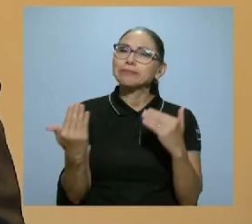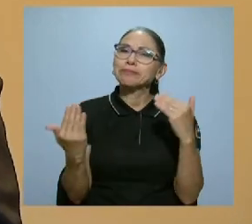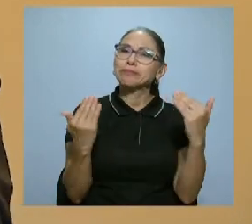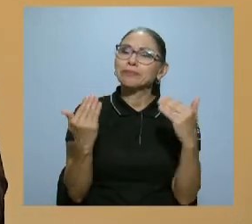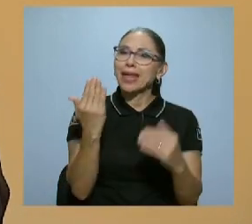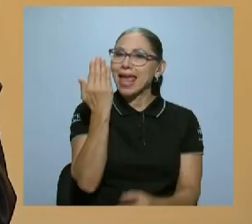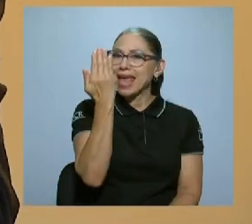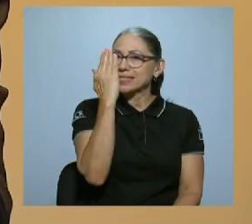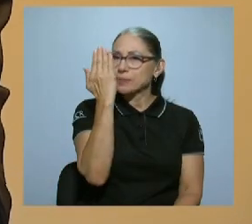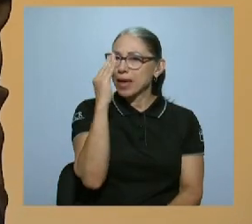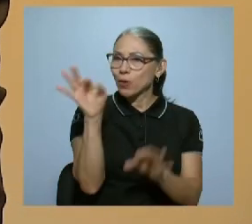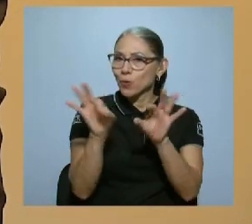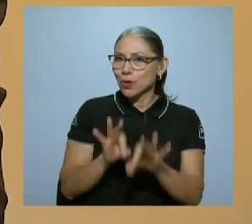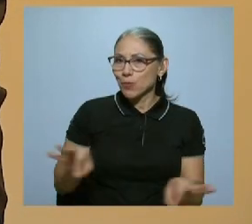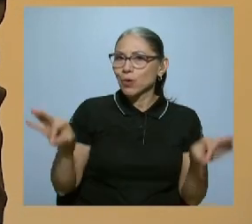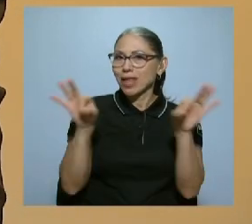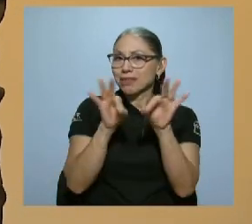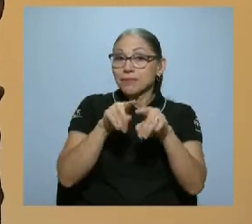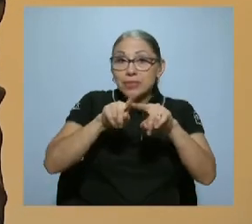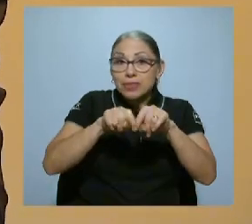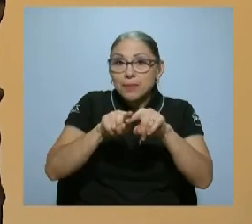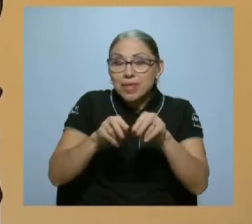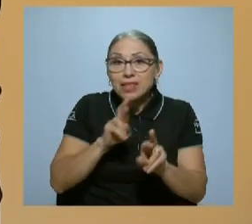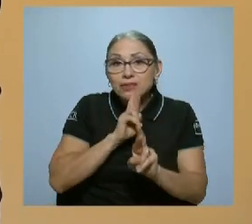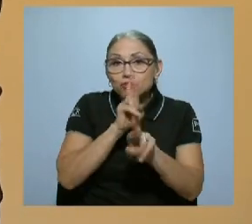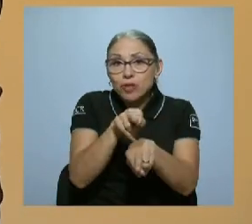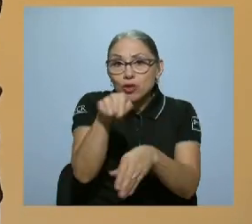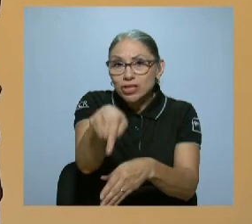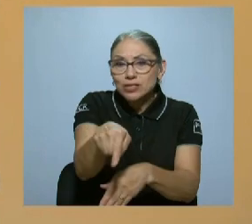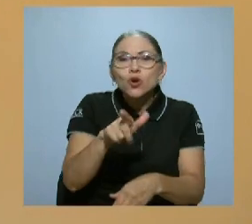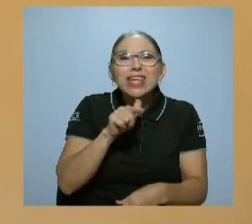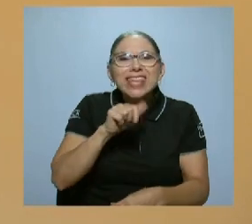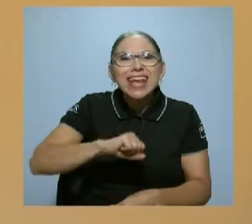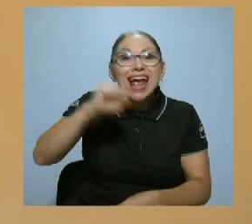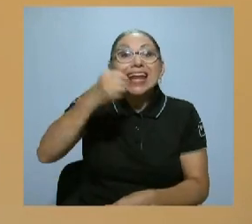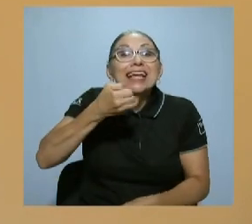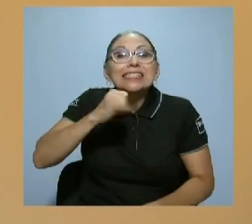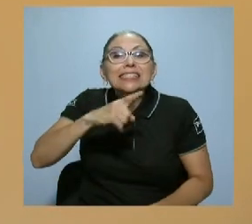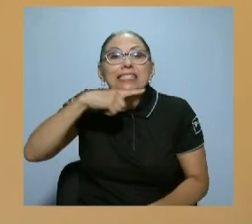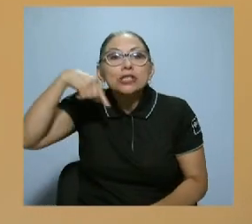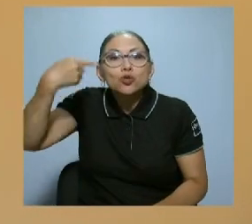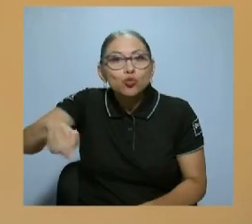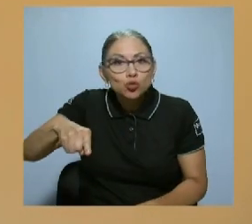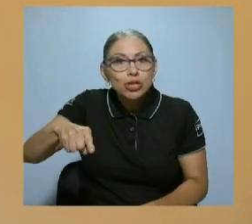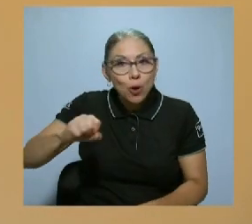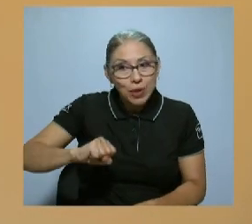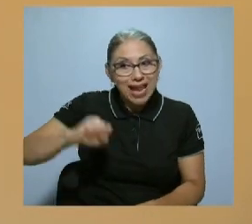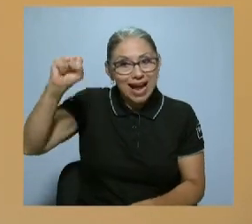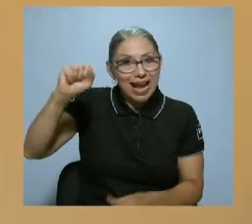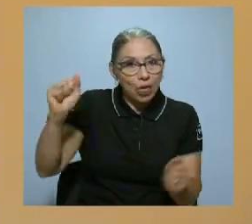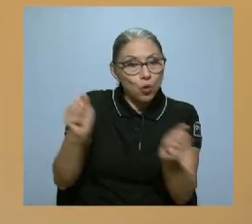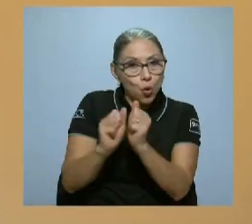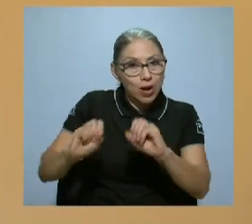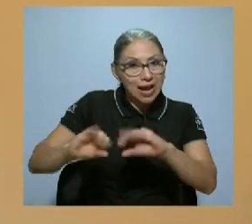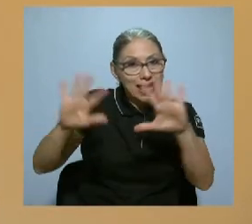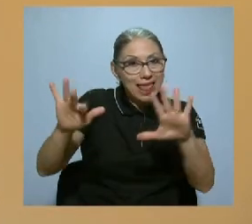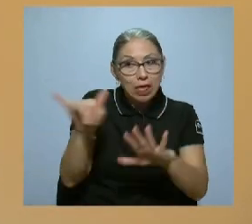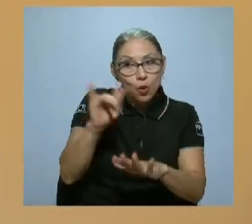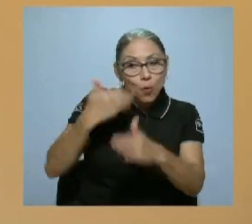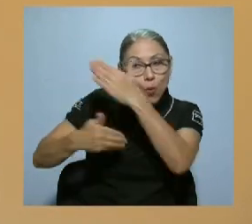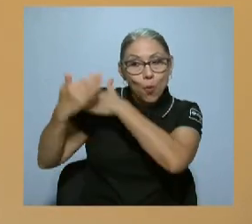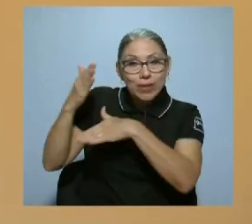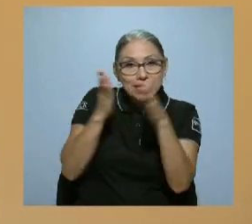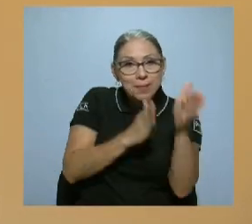importante. Dependiendo de los resultados de esto, ¿quién ganaba? Si Rusia hubiera ganado con claridad como se planeaba, sobre todo por los